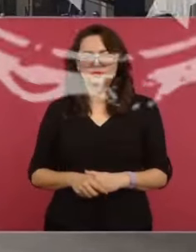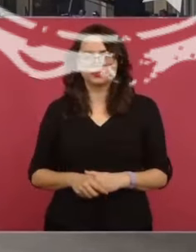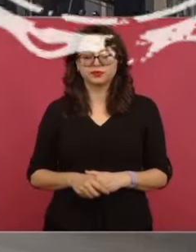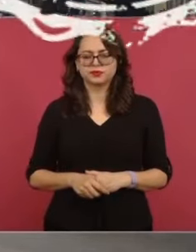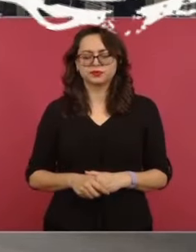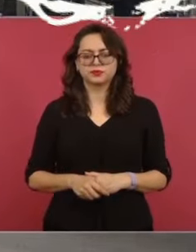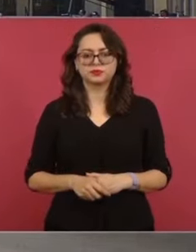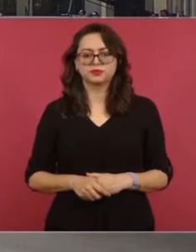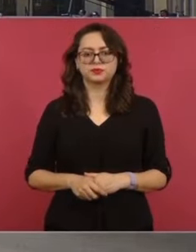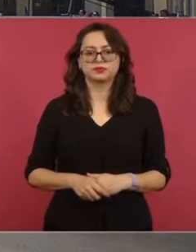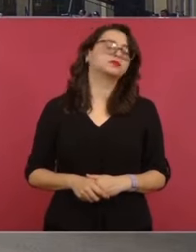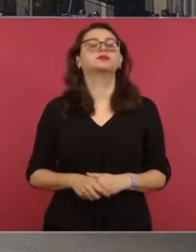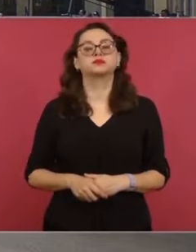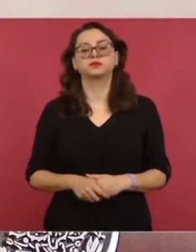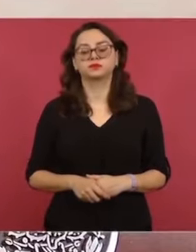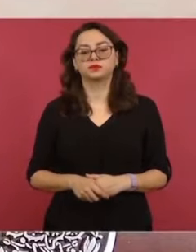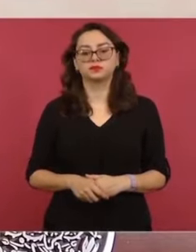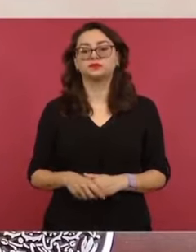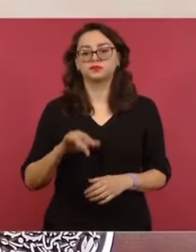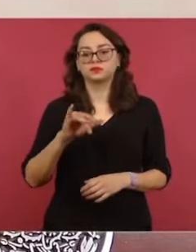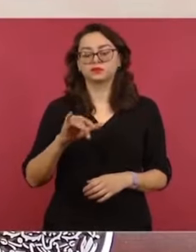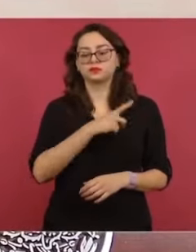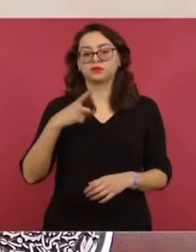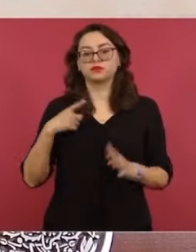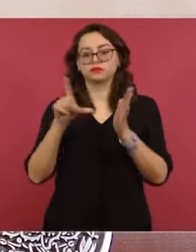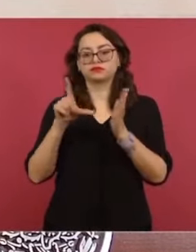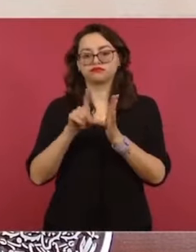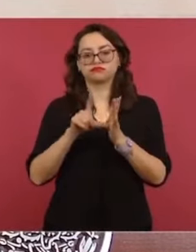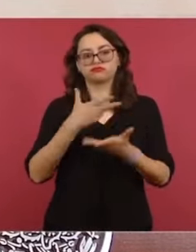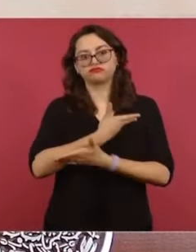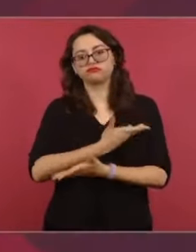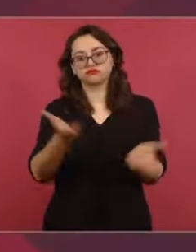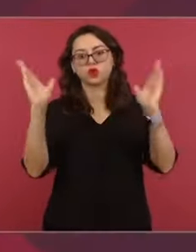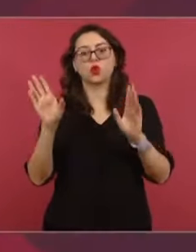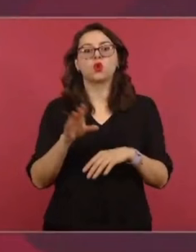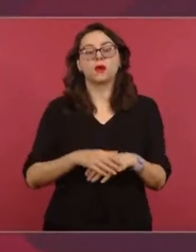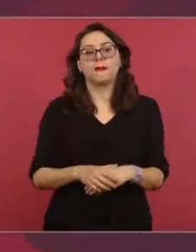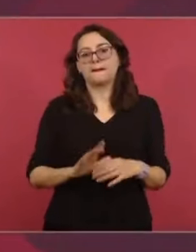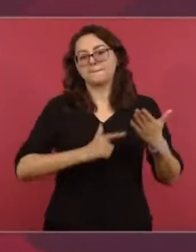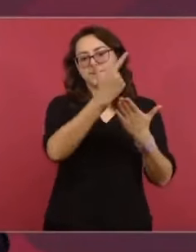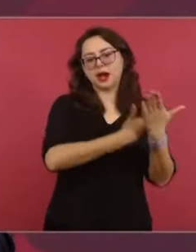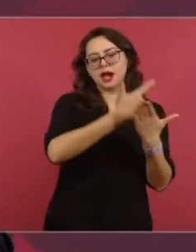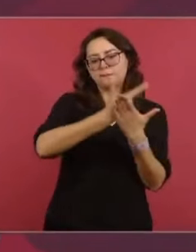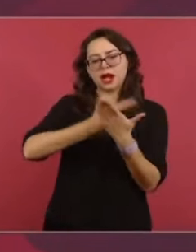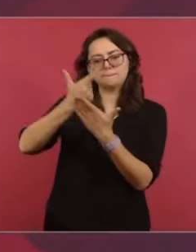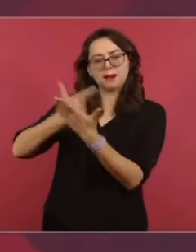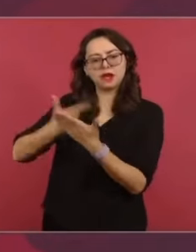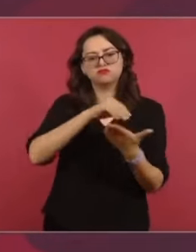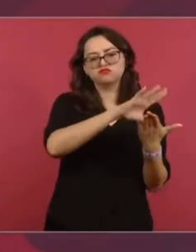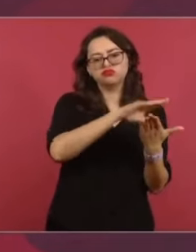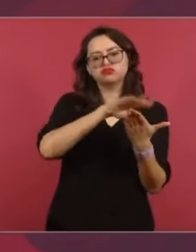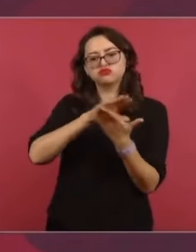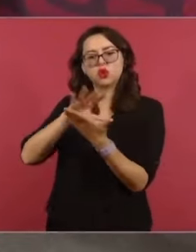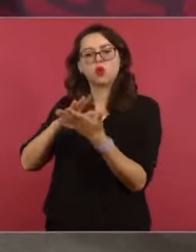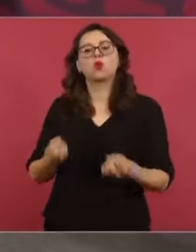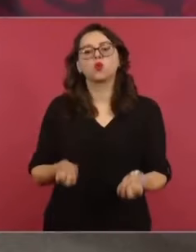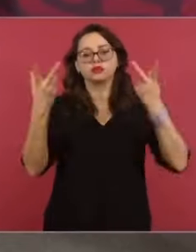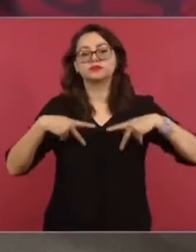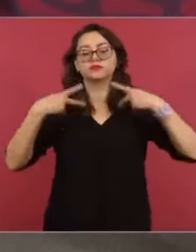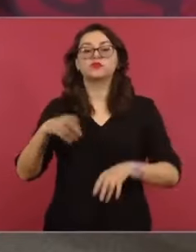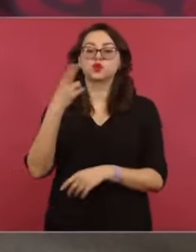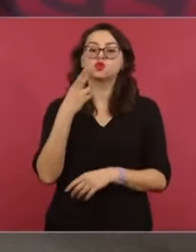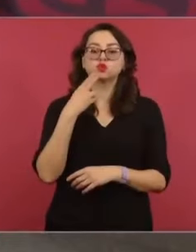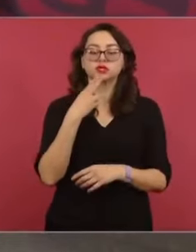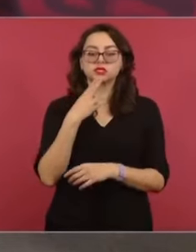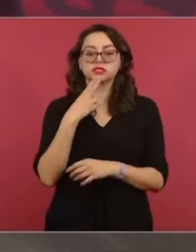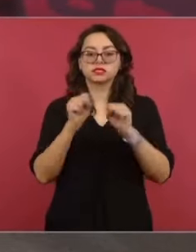si se va a entregar una tarjeta nada más para eh llevar un seguimiento de eh